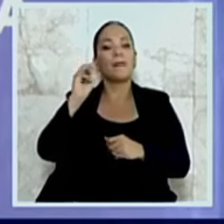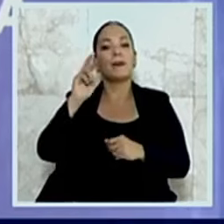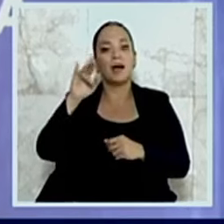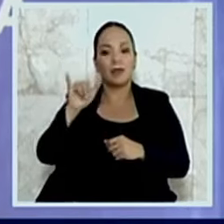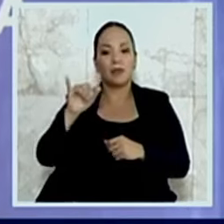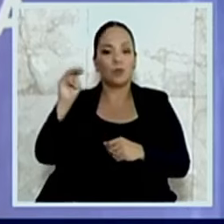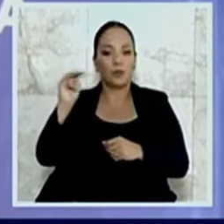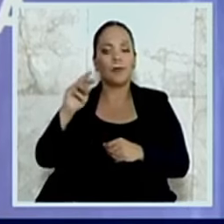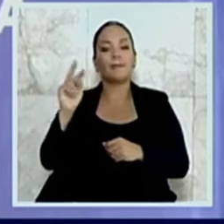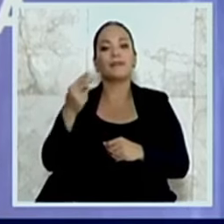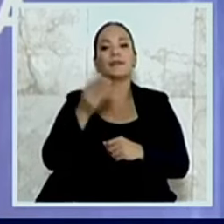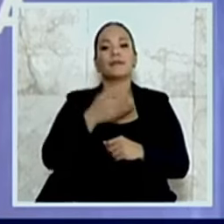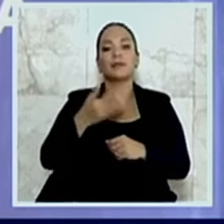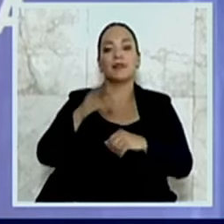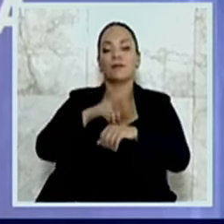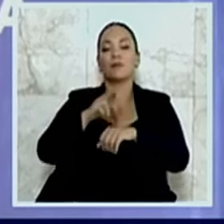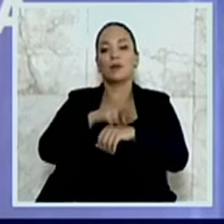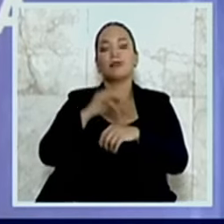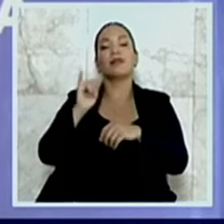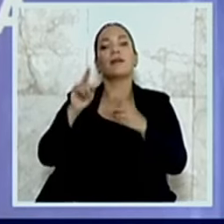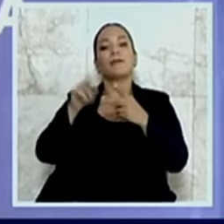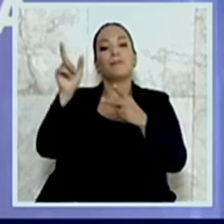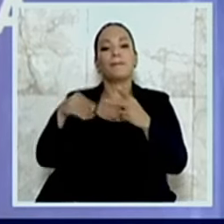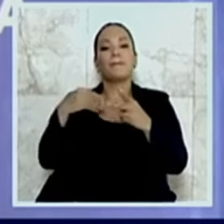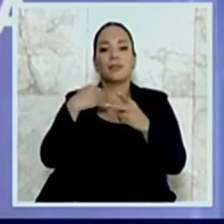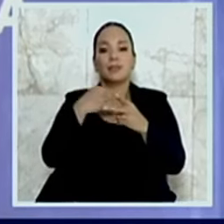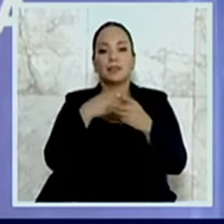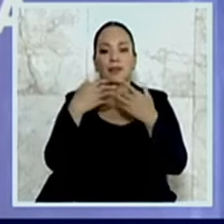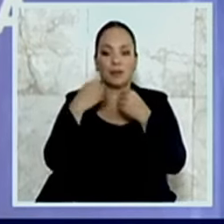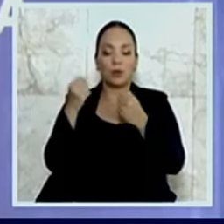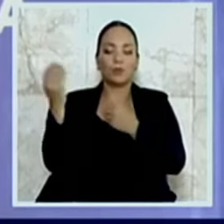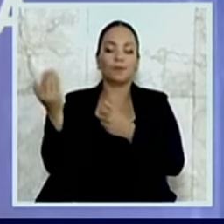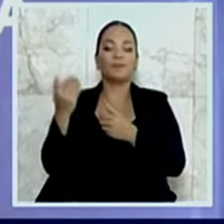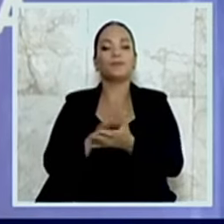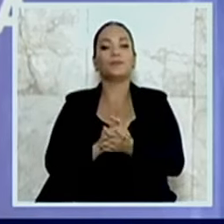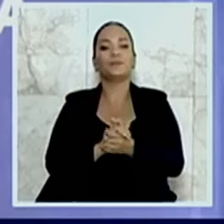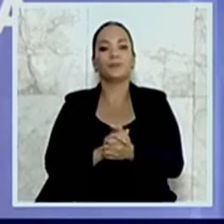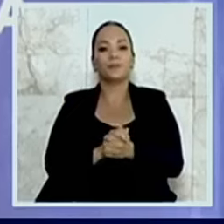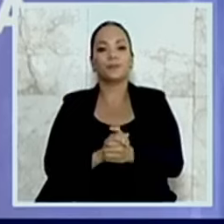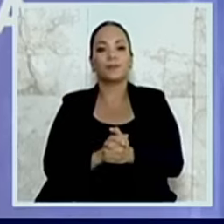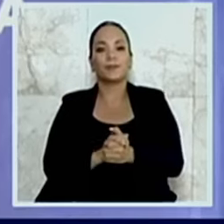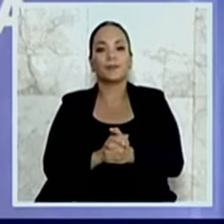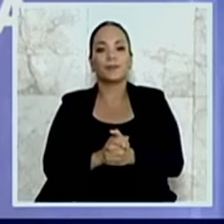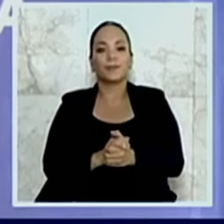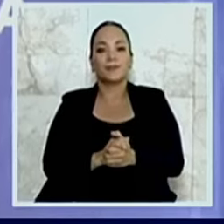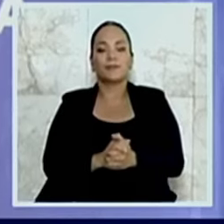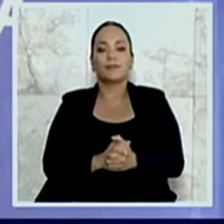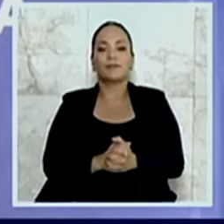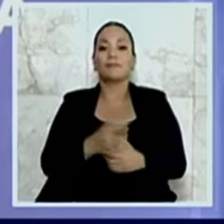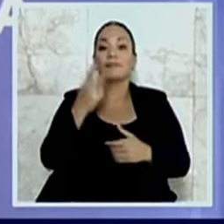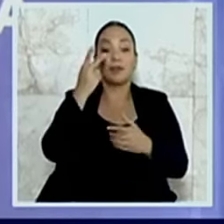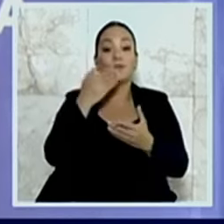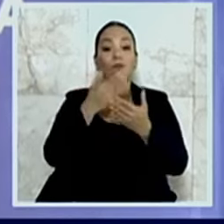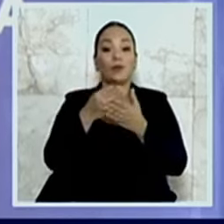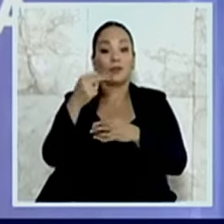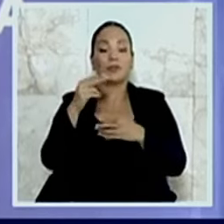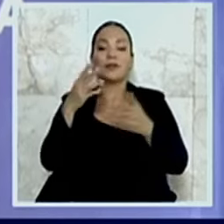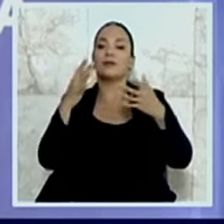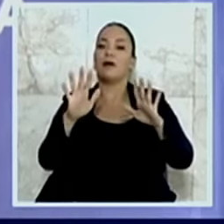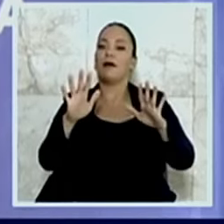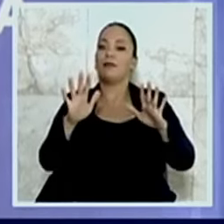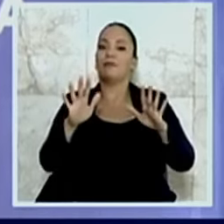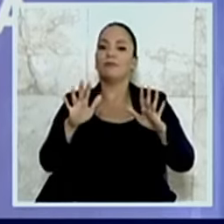sexto anuncio corresponde a nuevas acciones en la atención del COVID-19. Para ello invitamos a pasar al frente a la señora Mari Munive,